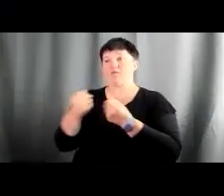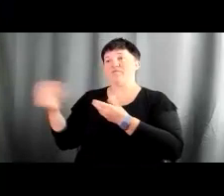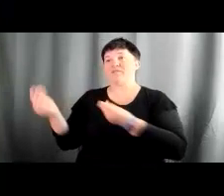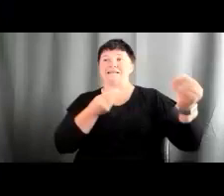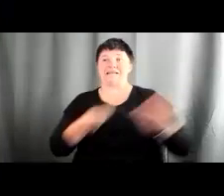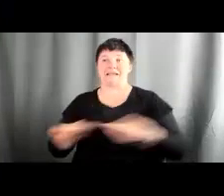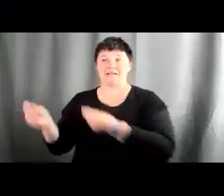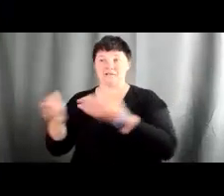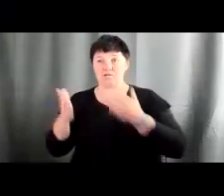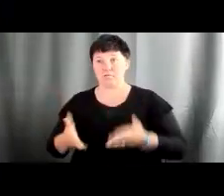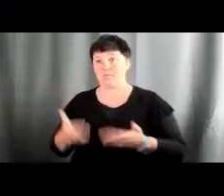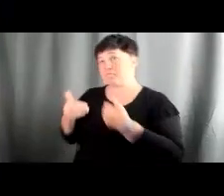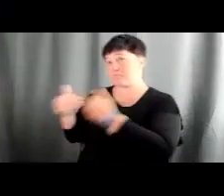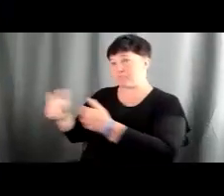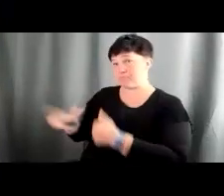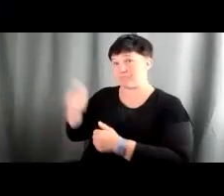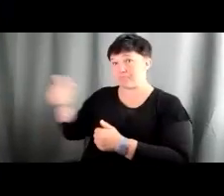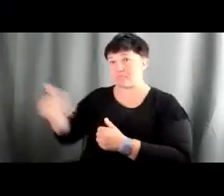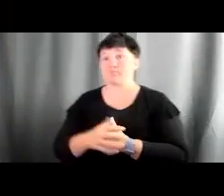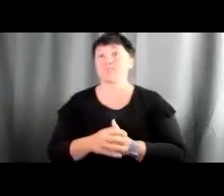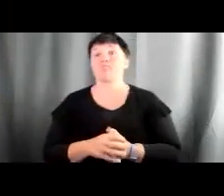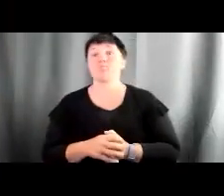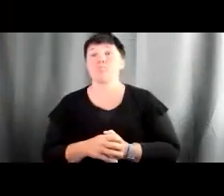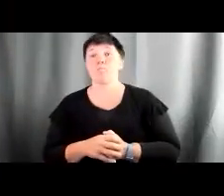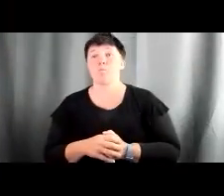de Leidos. Gracias, Bill.